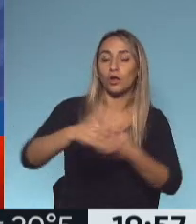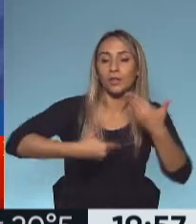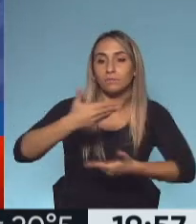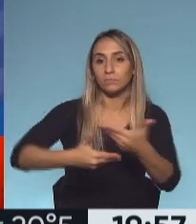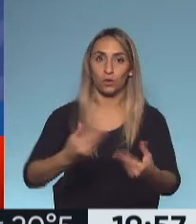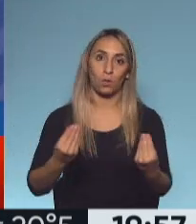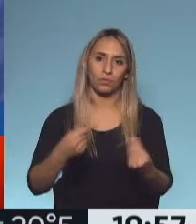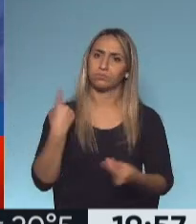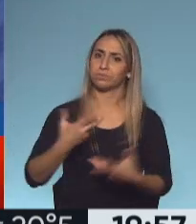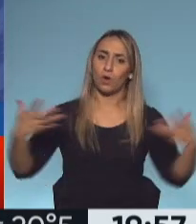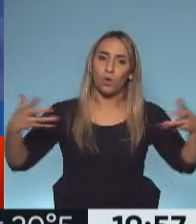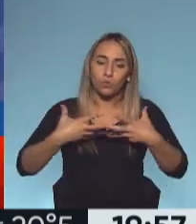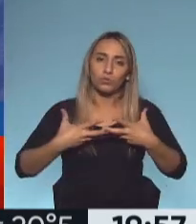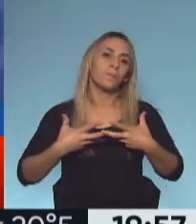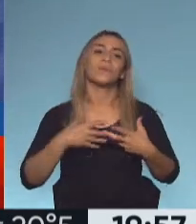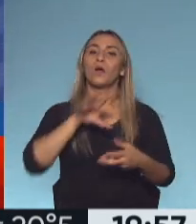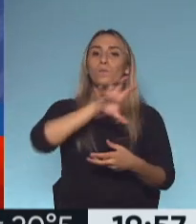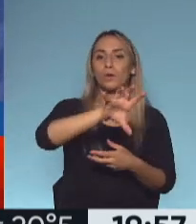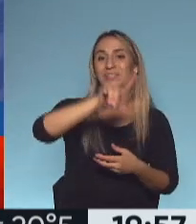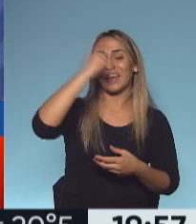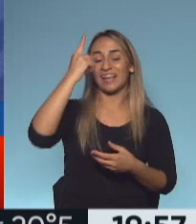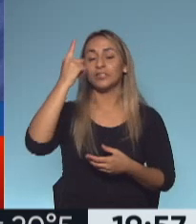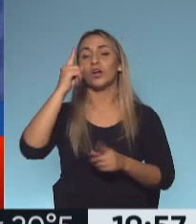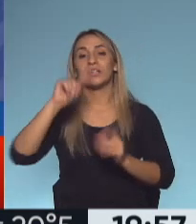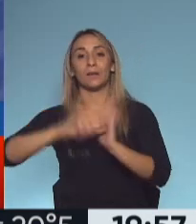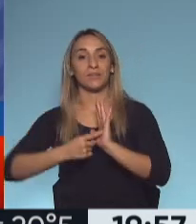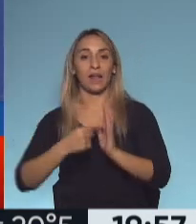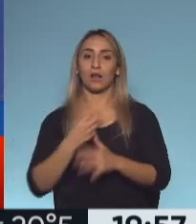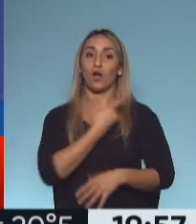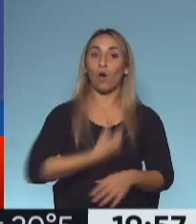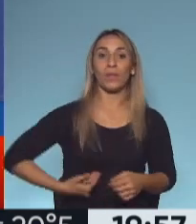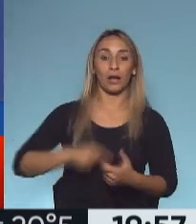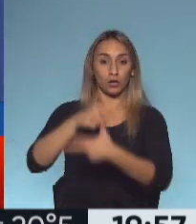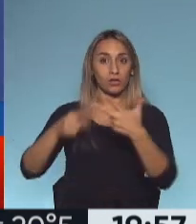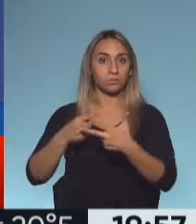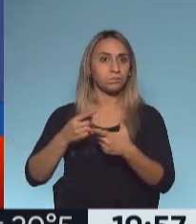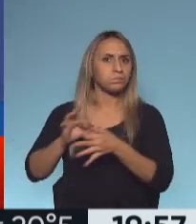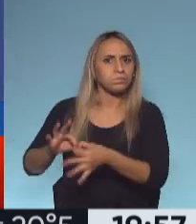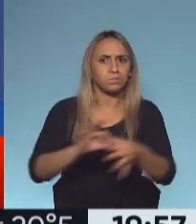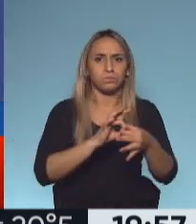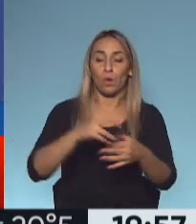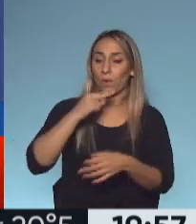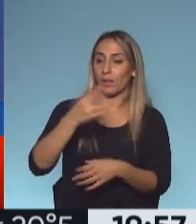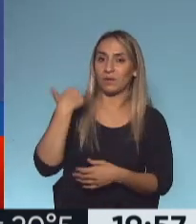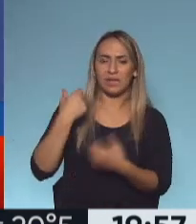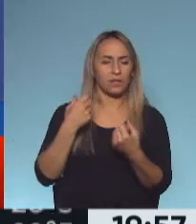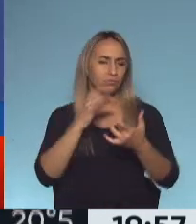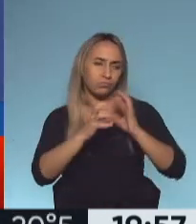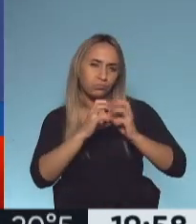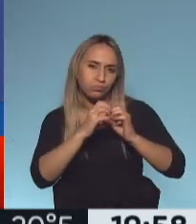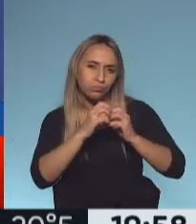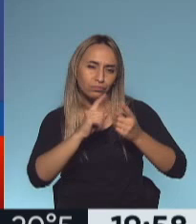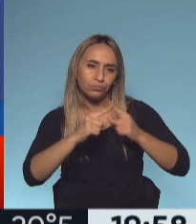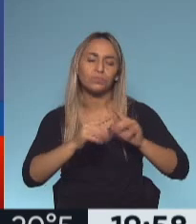decisión conjunta entre provincia, nación y ciudad y todas las jurisdicciones el viernes de la semana pasada.